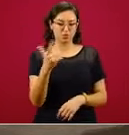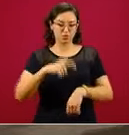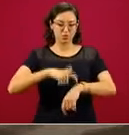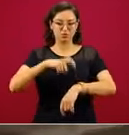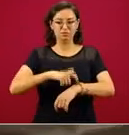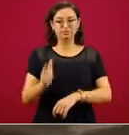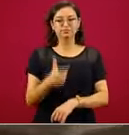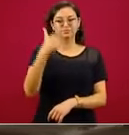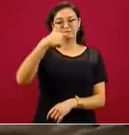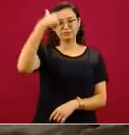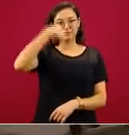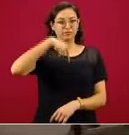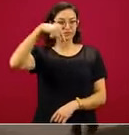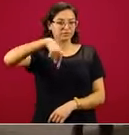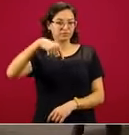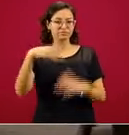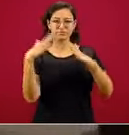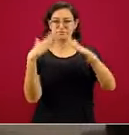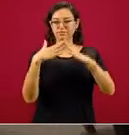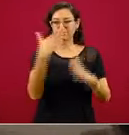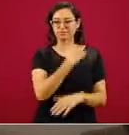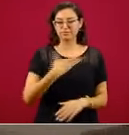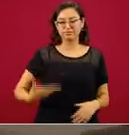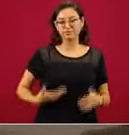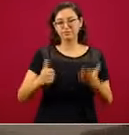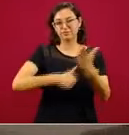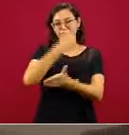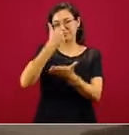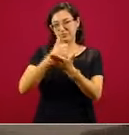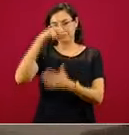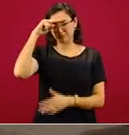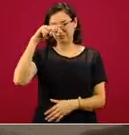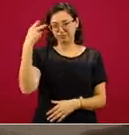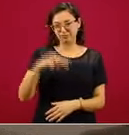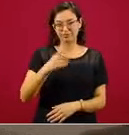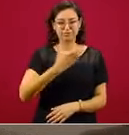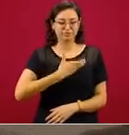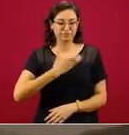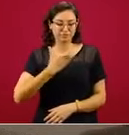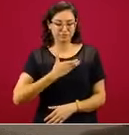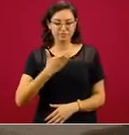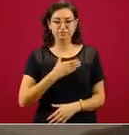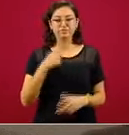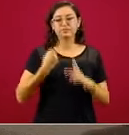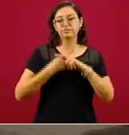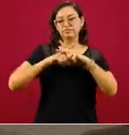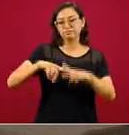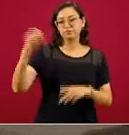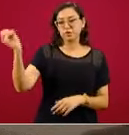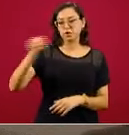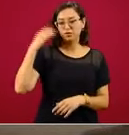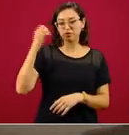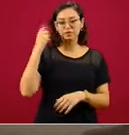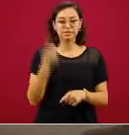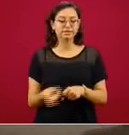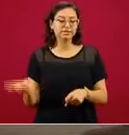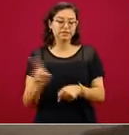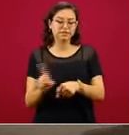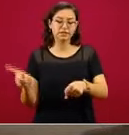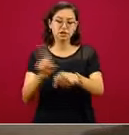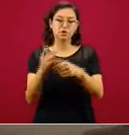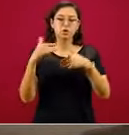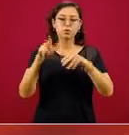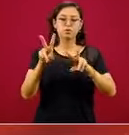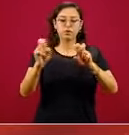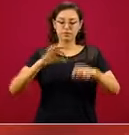horas. Estamos en el Palacio Nacional de México, en la Ciudad de México, y vamos a iniciar la conferencia de prensa diaria sobre la situación de